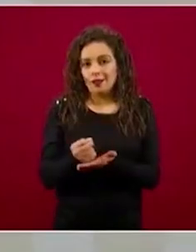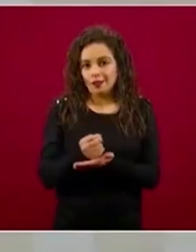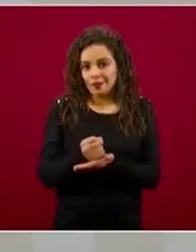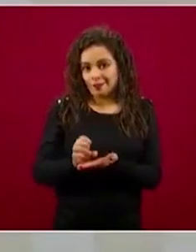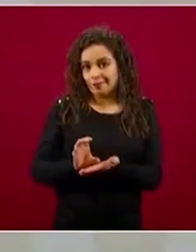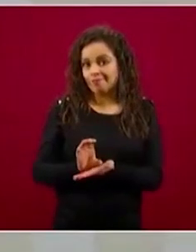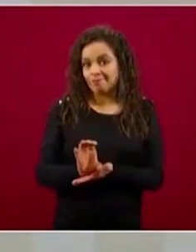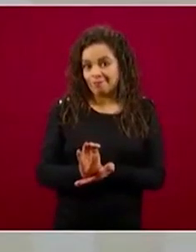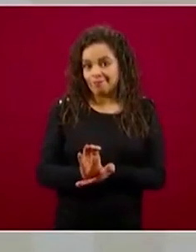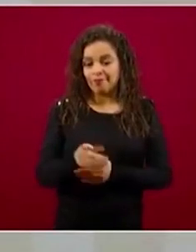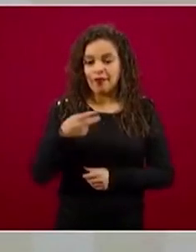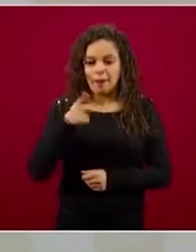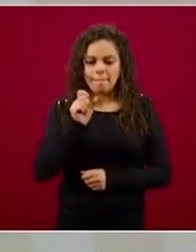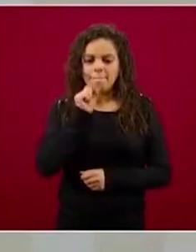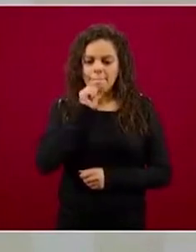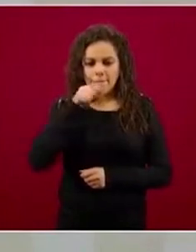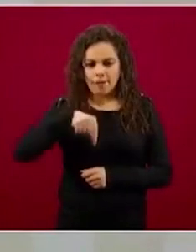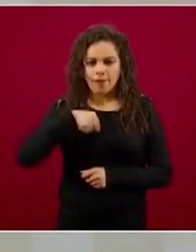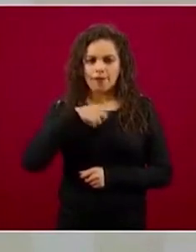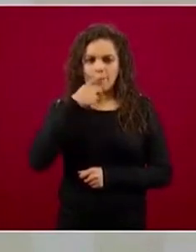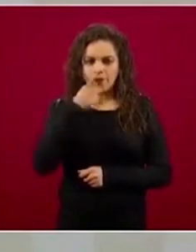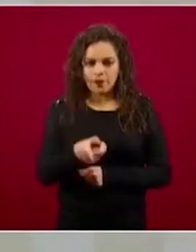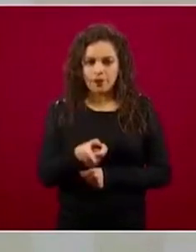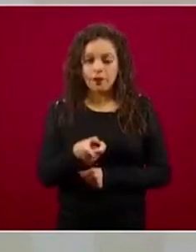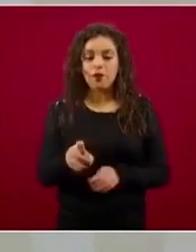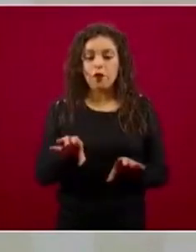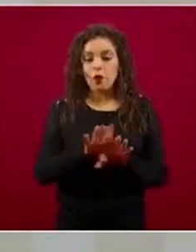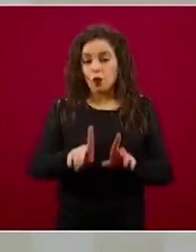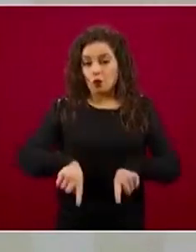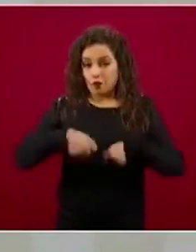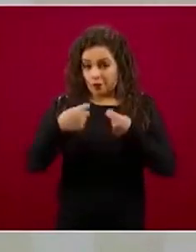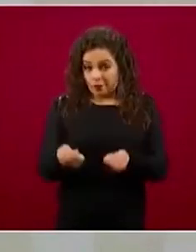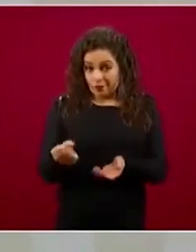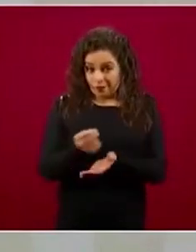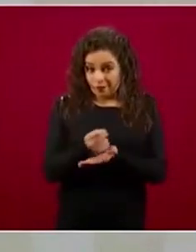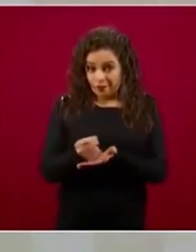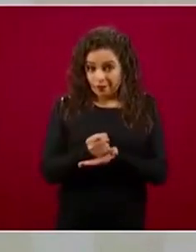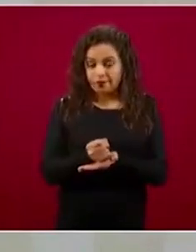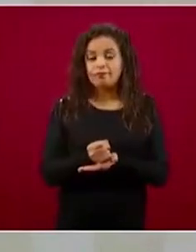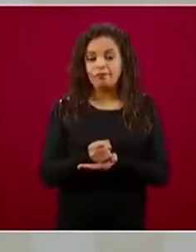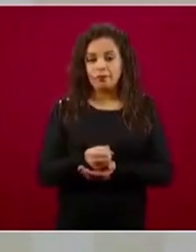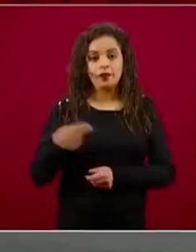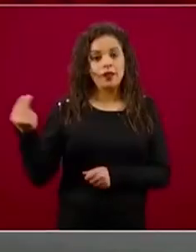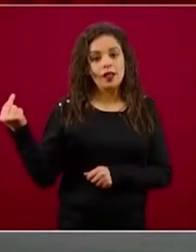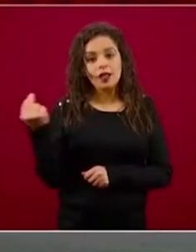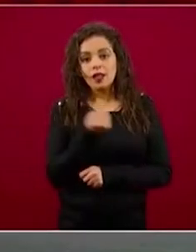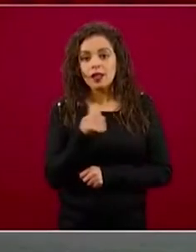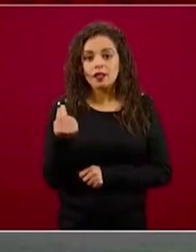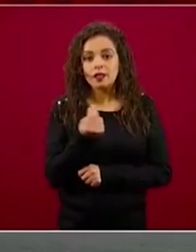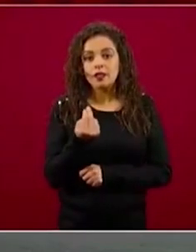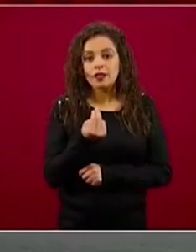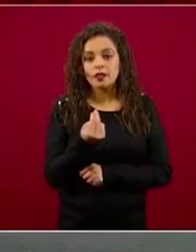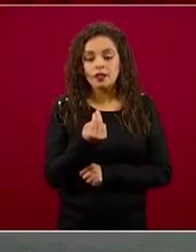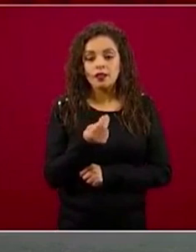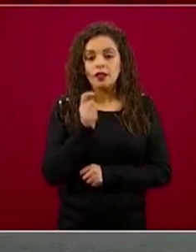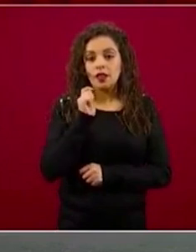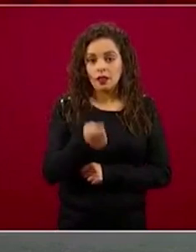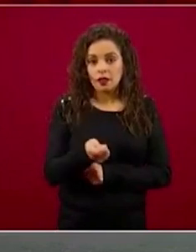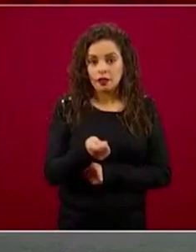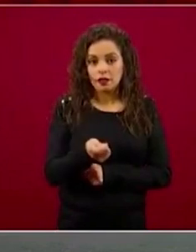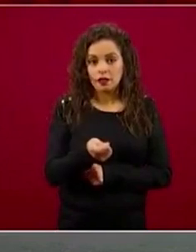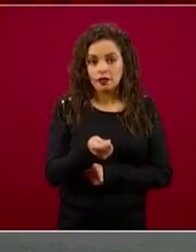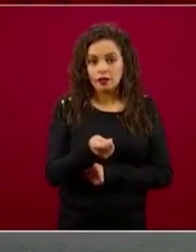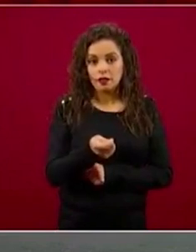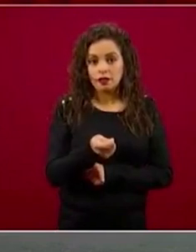Pero también, como hemos dicho acá, para otorgar un crédito se necesita estar seguro a hacer no la primera, sino la